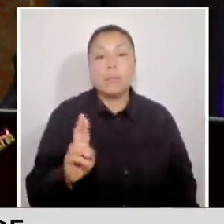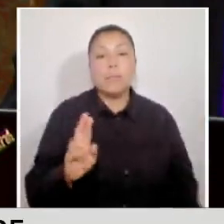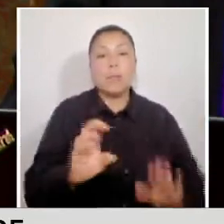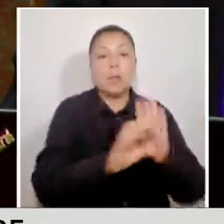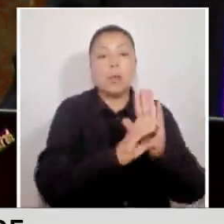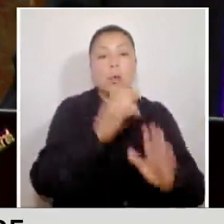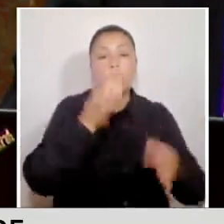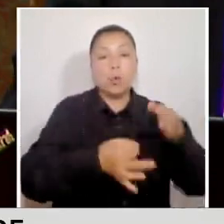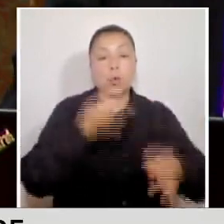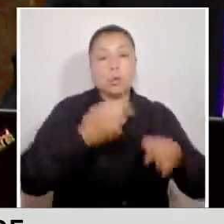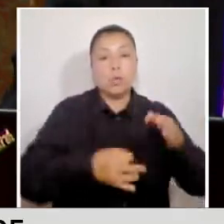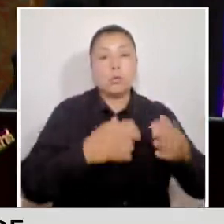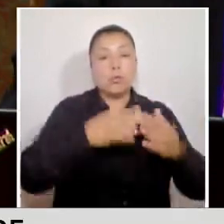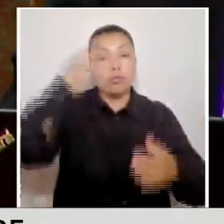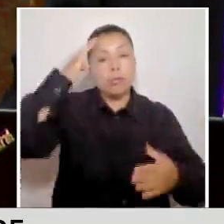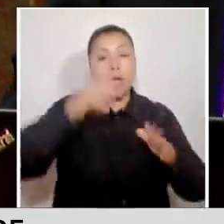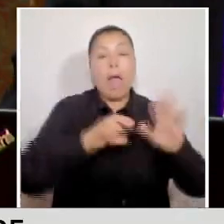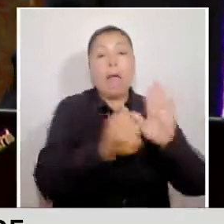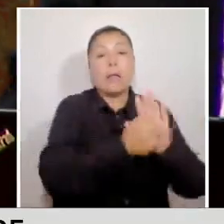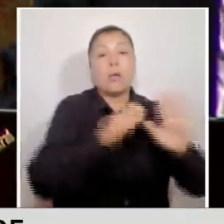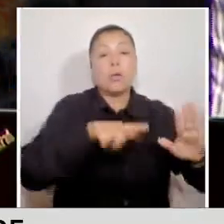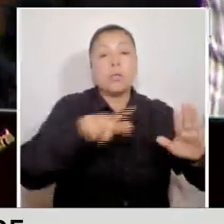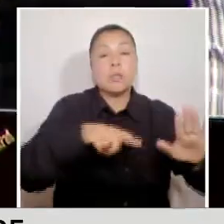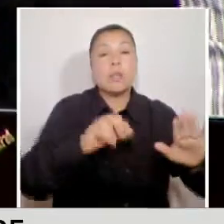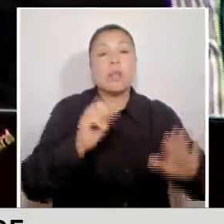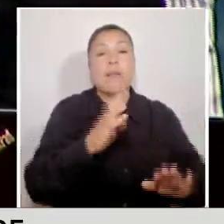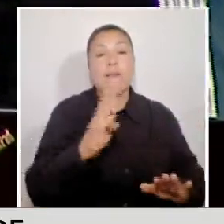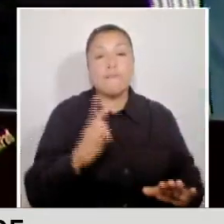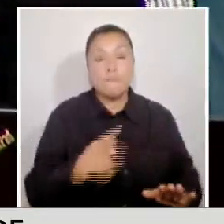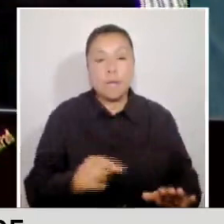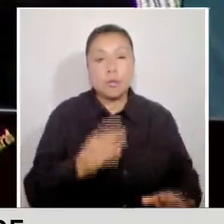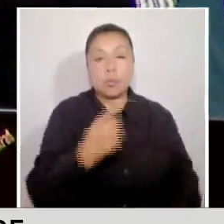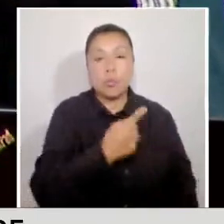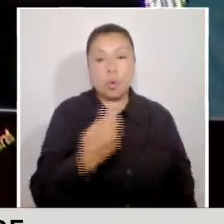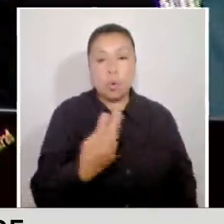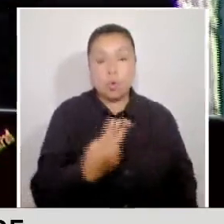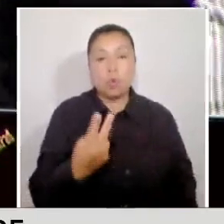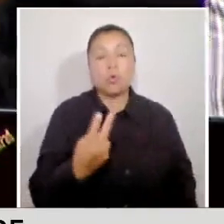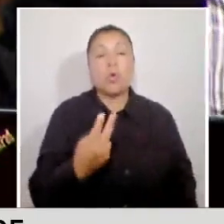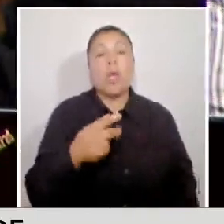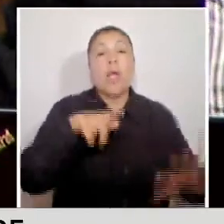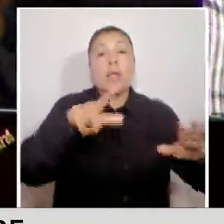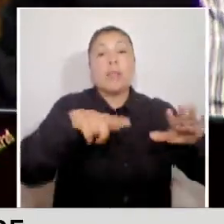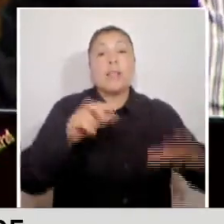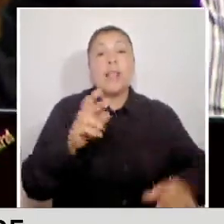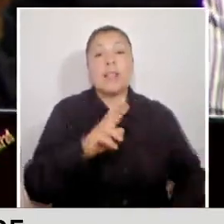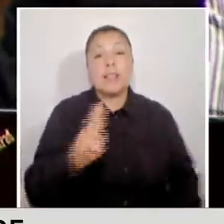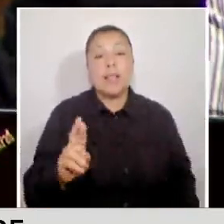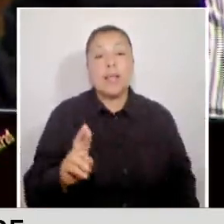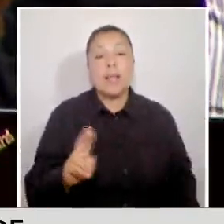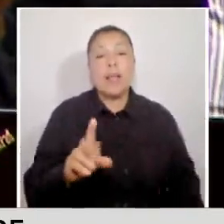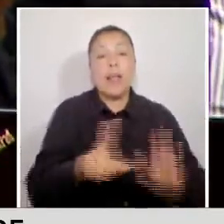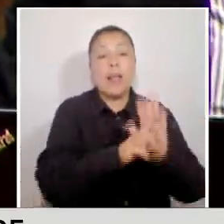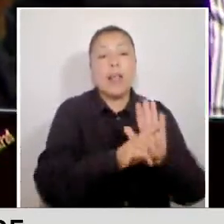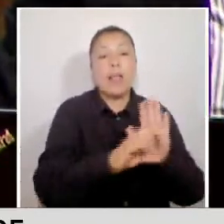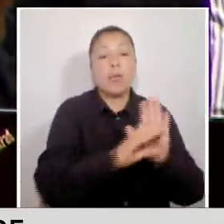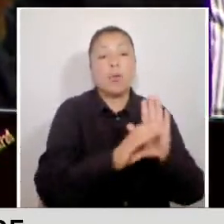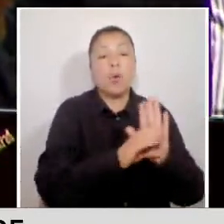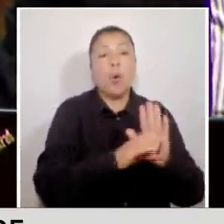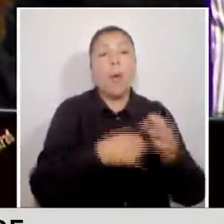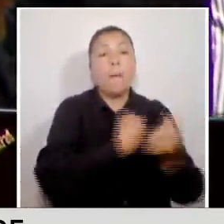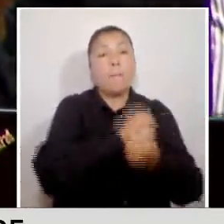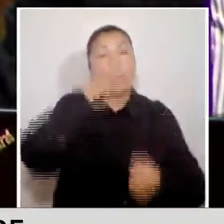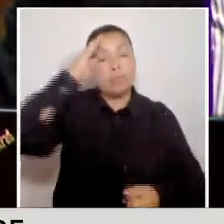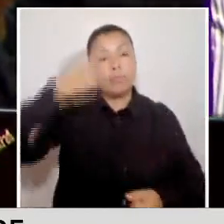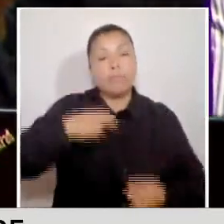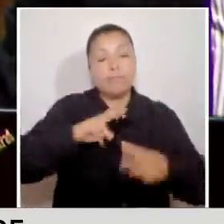militar en los artículos 17 17 bis números 1 y 2 y 17 ter de la Ley Orgánica de la poliía de investigaciones de chile